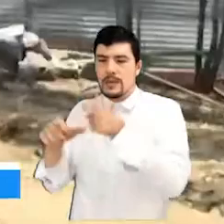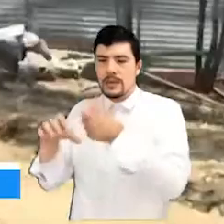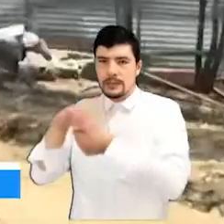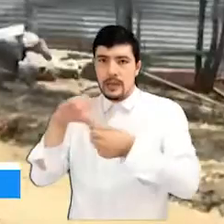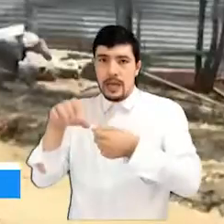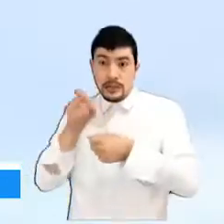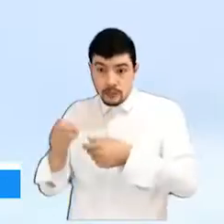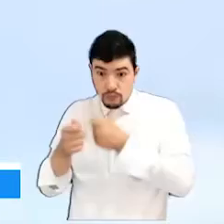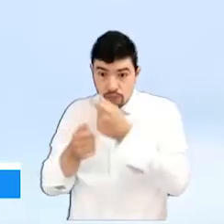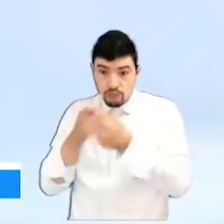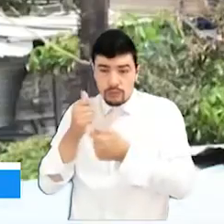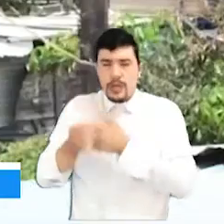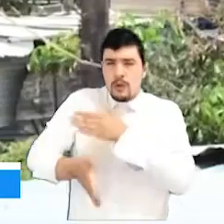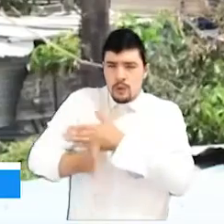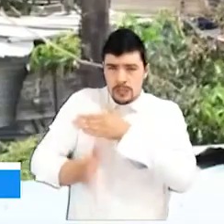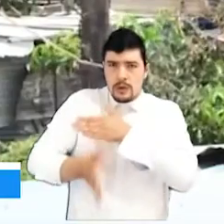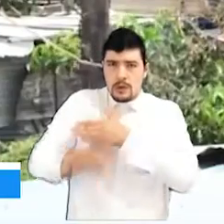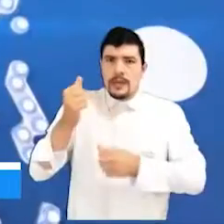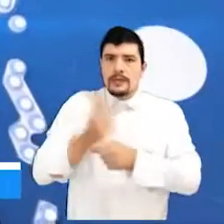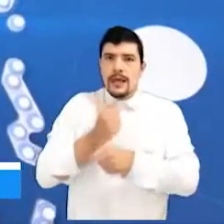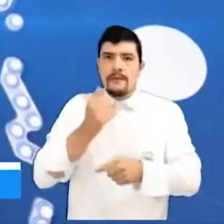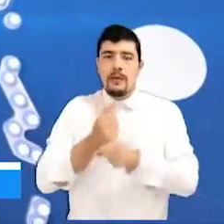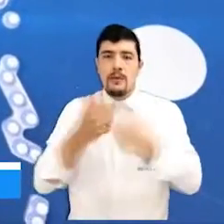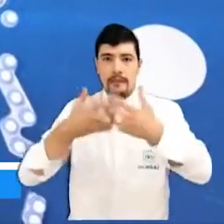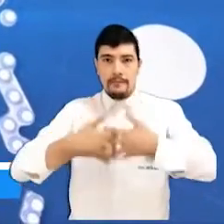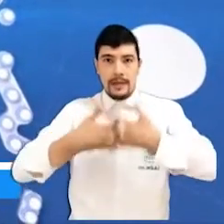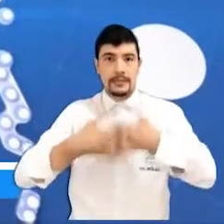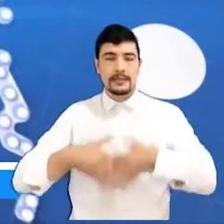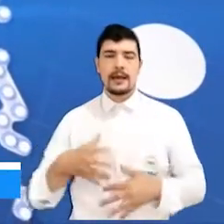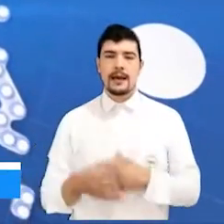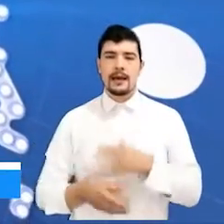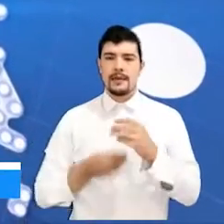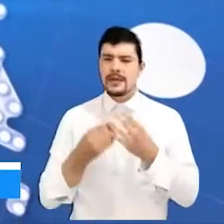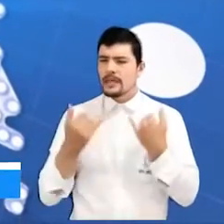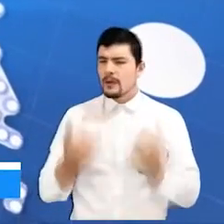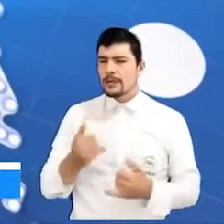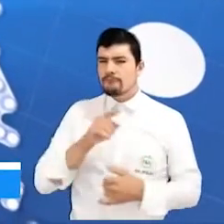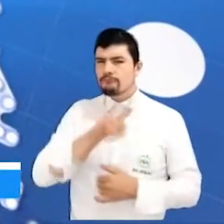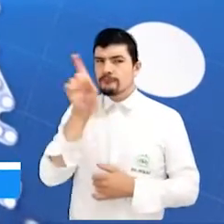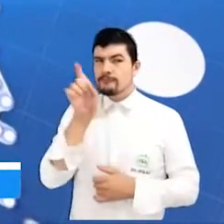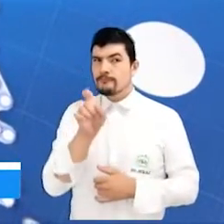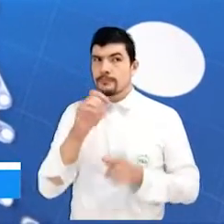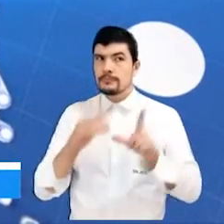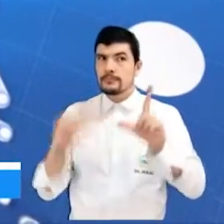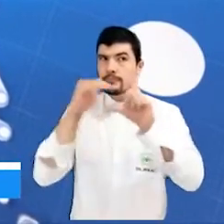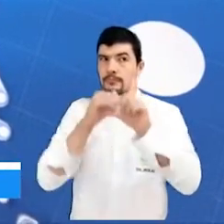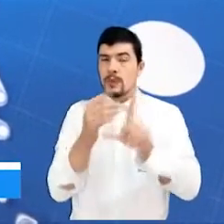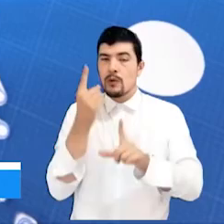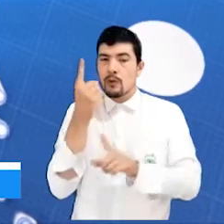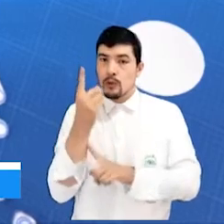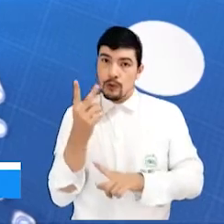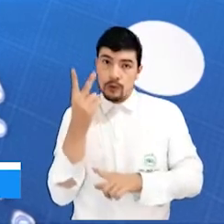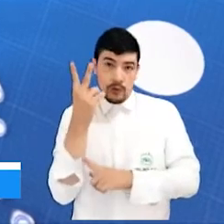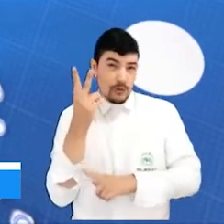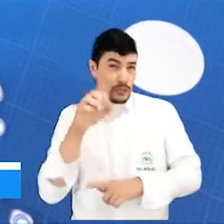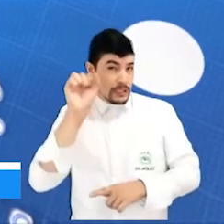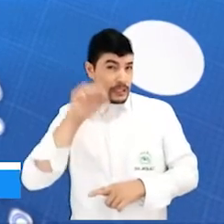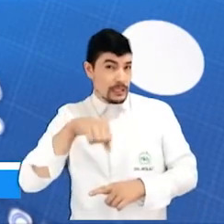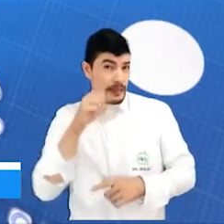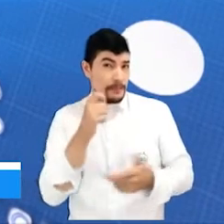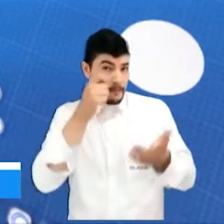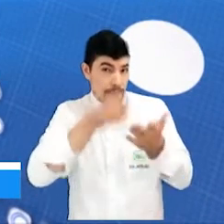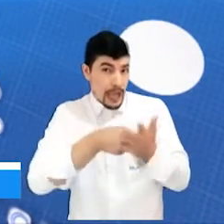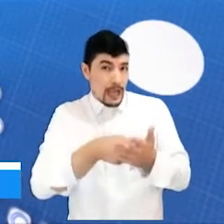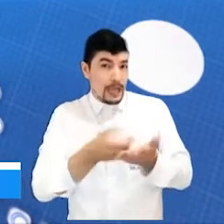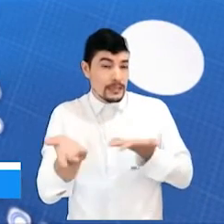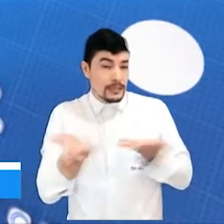del agua, esta fue la respuesta. El recibo del mes de abril se va a refinanciar a 36 cuotas.